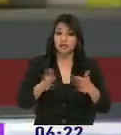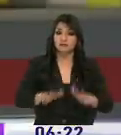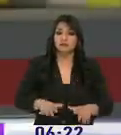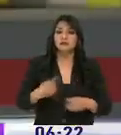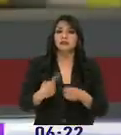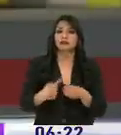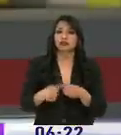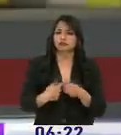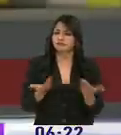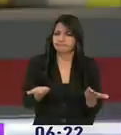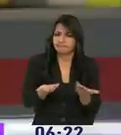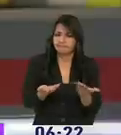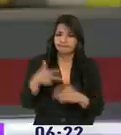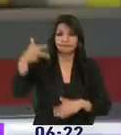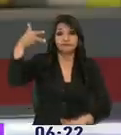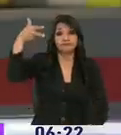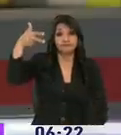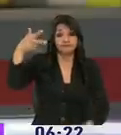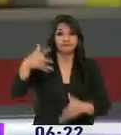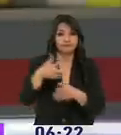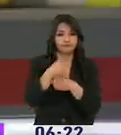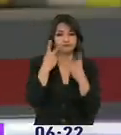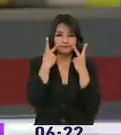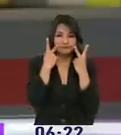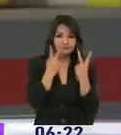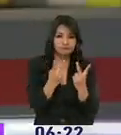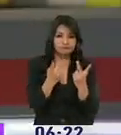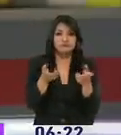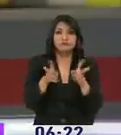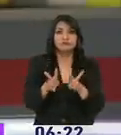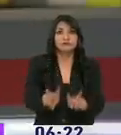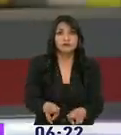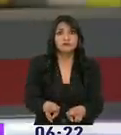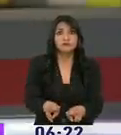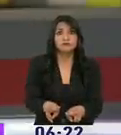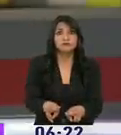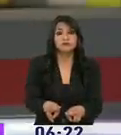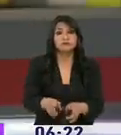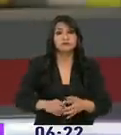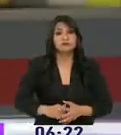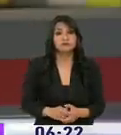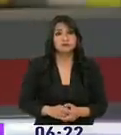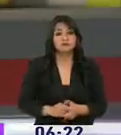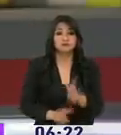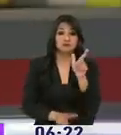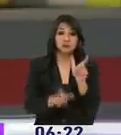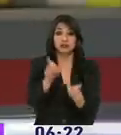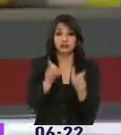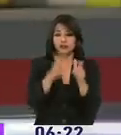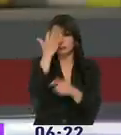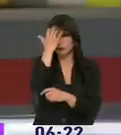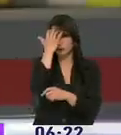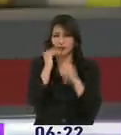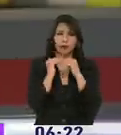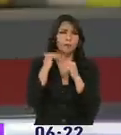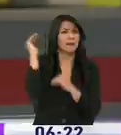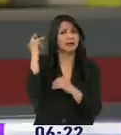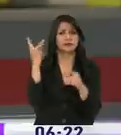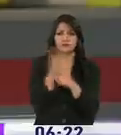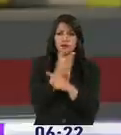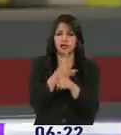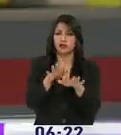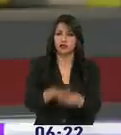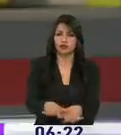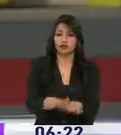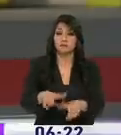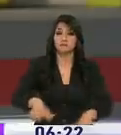Este hecho fue captado por una cámara de seguridad y ha preocupado sobre todo a moradores por el aumento de la delincuencia. Esto